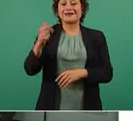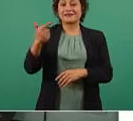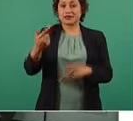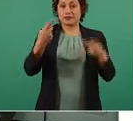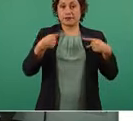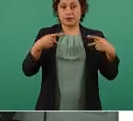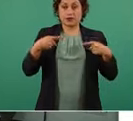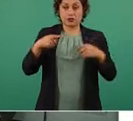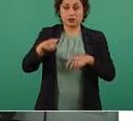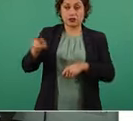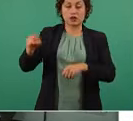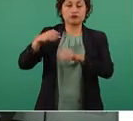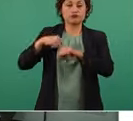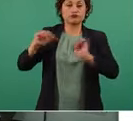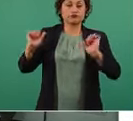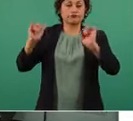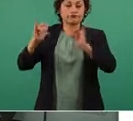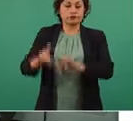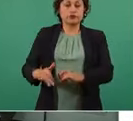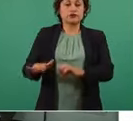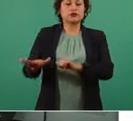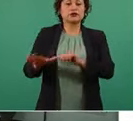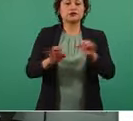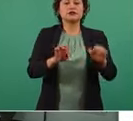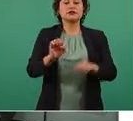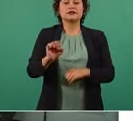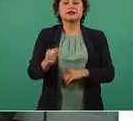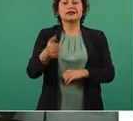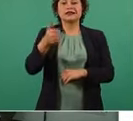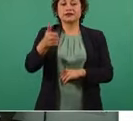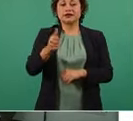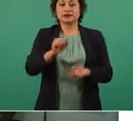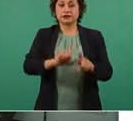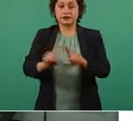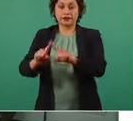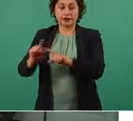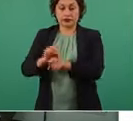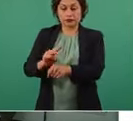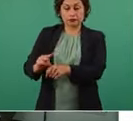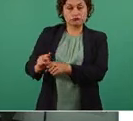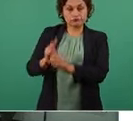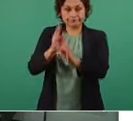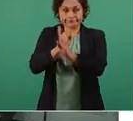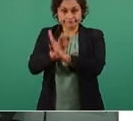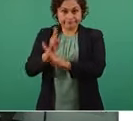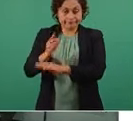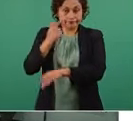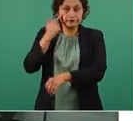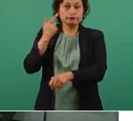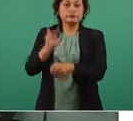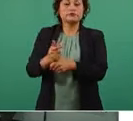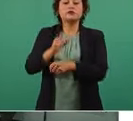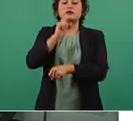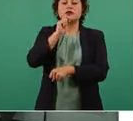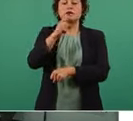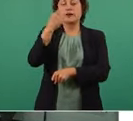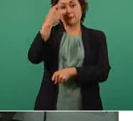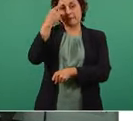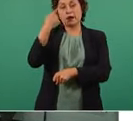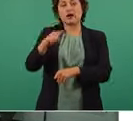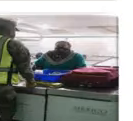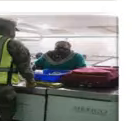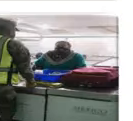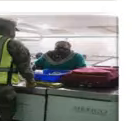se han llevado a cabo 666 operaciones de vigilancia. Para neutralizar el tráfico de mercancías, a la